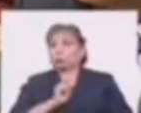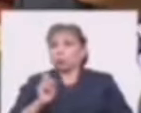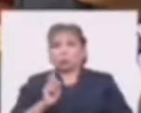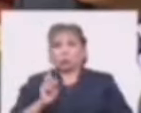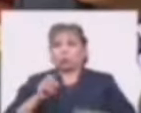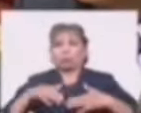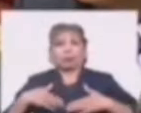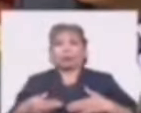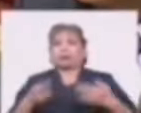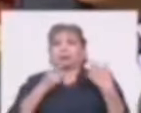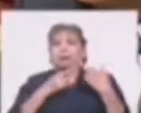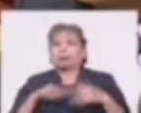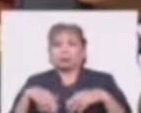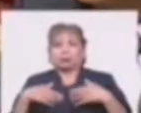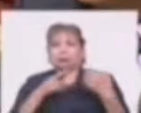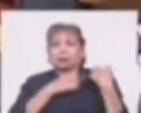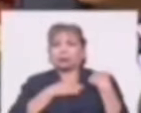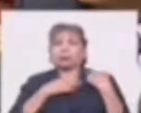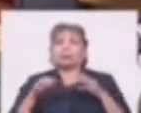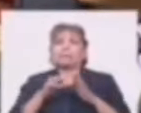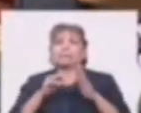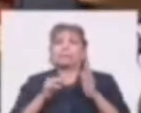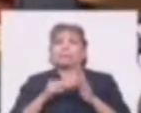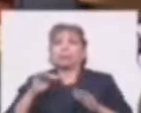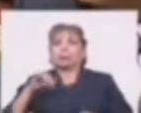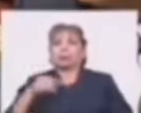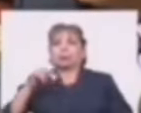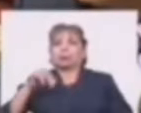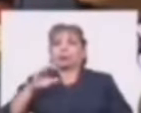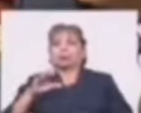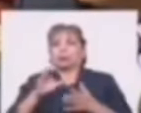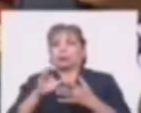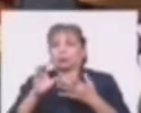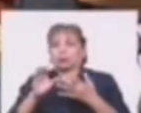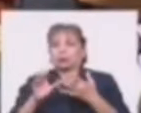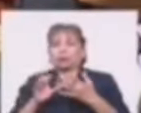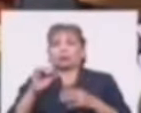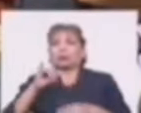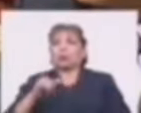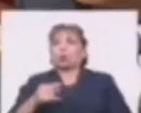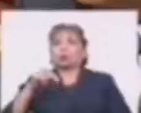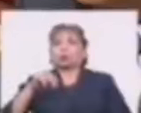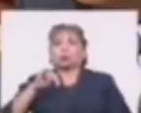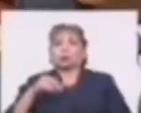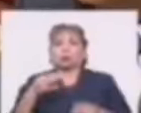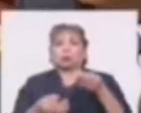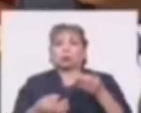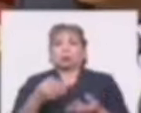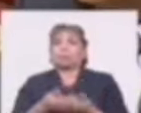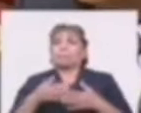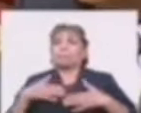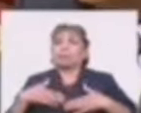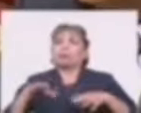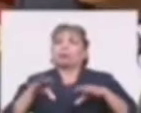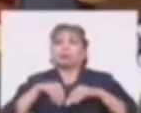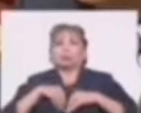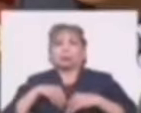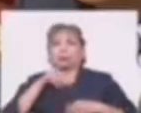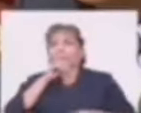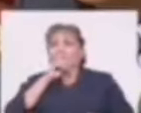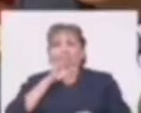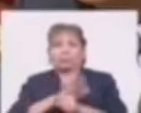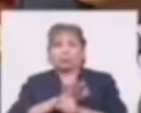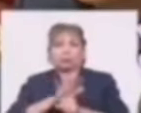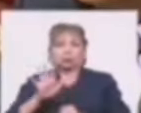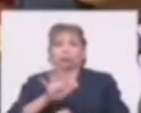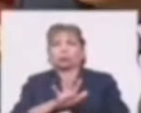puede ni debe interferir en el criterio de los miembros de la, en el criterio que los miembros de la Junta Nacional de Justicia adoptan en el